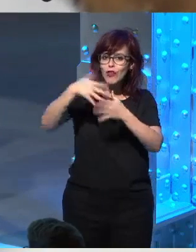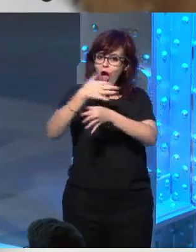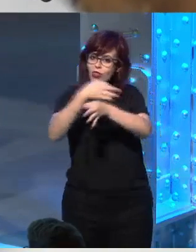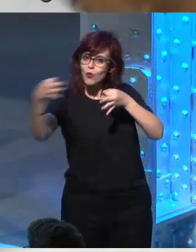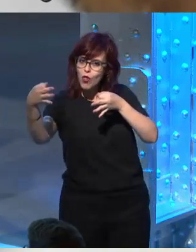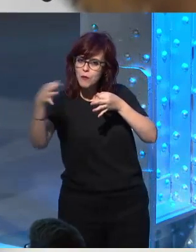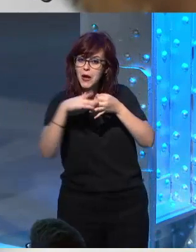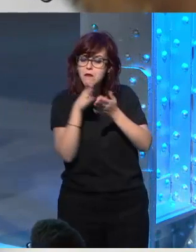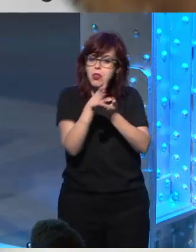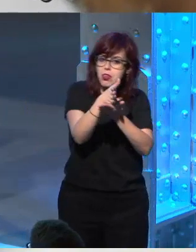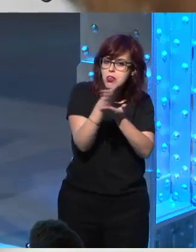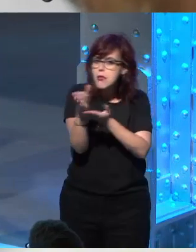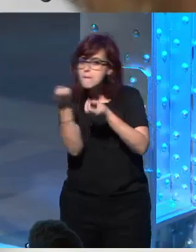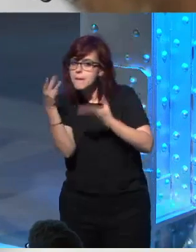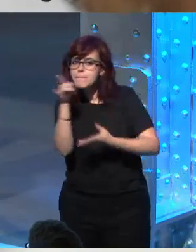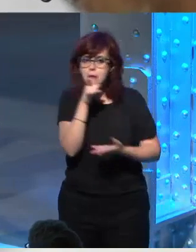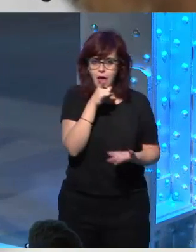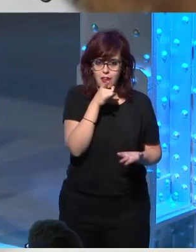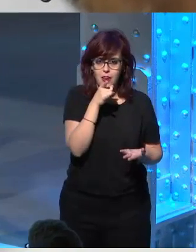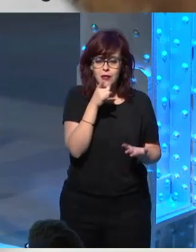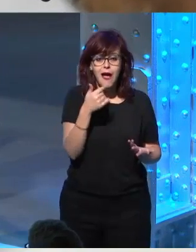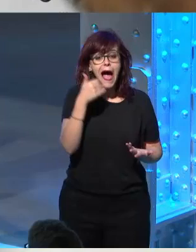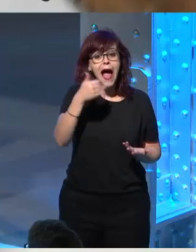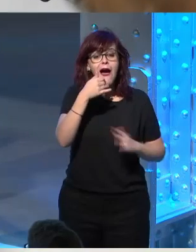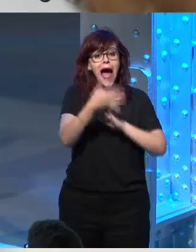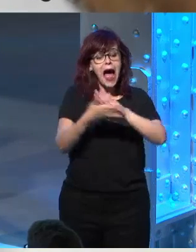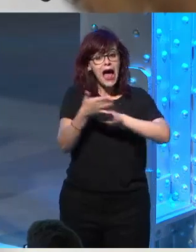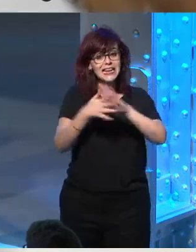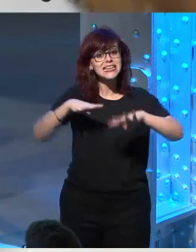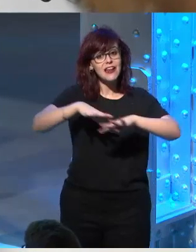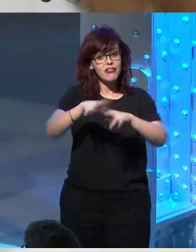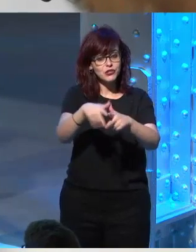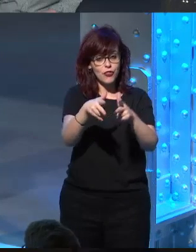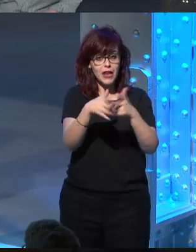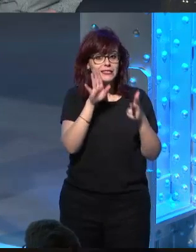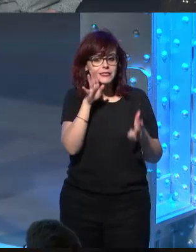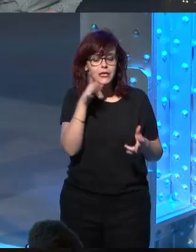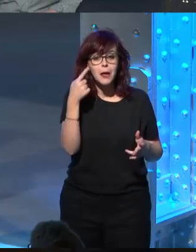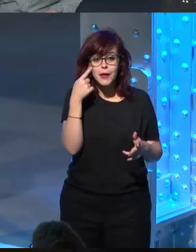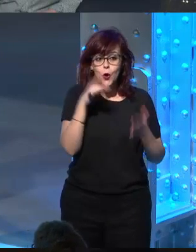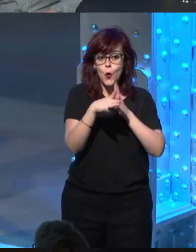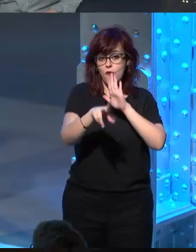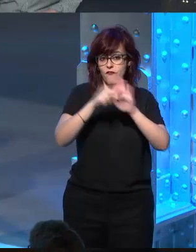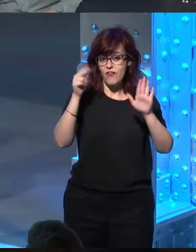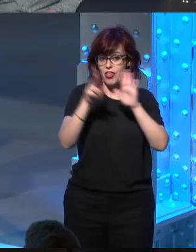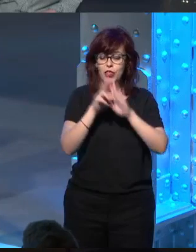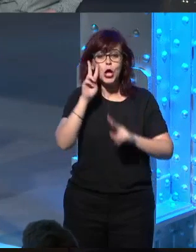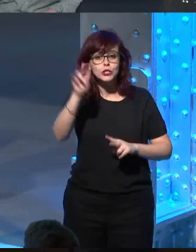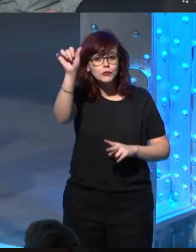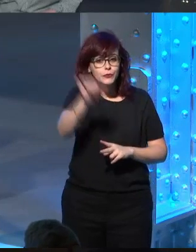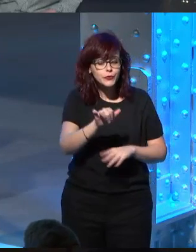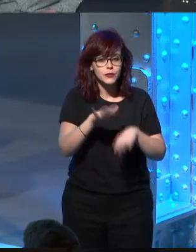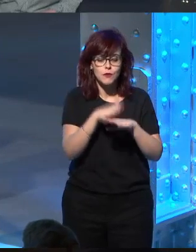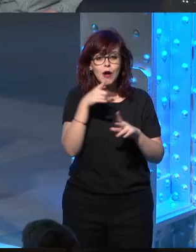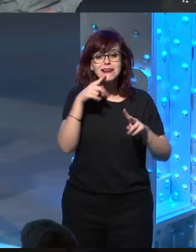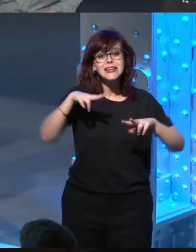línea estás yendo bien o por qué línea no estás trabajando bien. Una cosa que estamos hablando de las redes sociales, como no estoy viendo el vídeo que estamos pasando, ¿están apareciendo